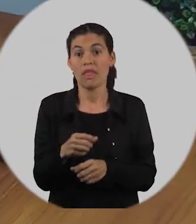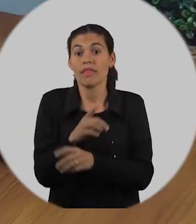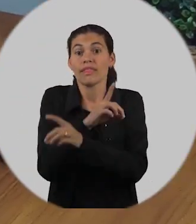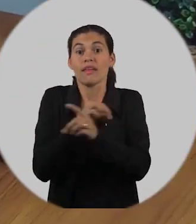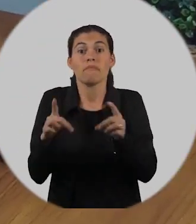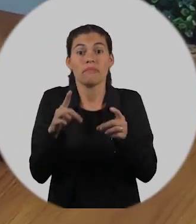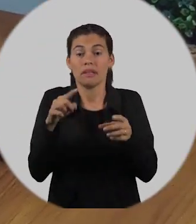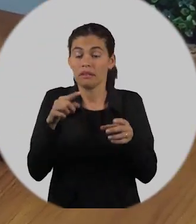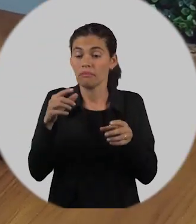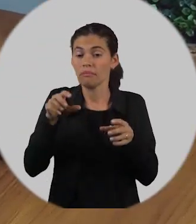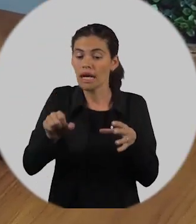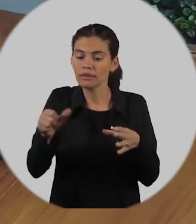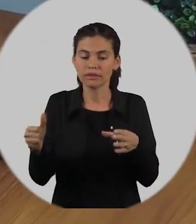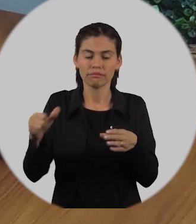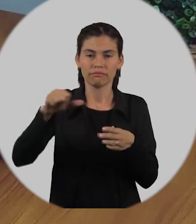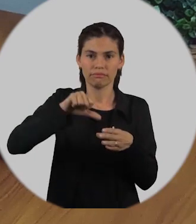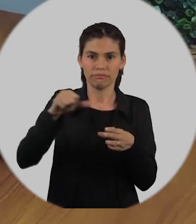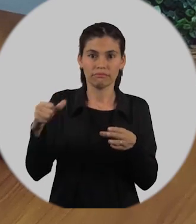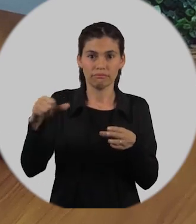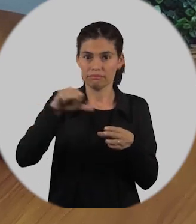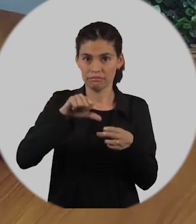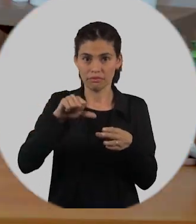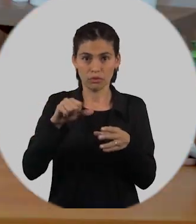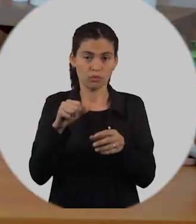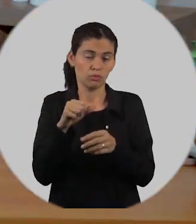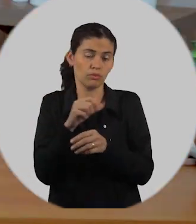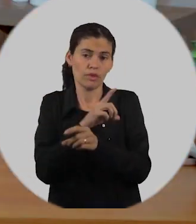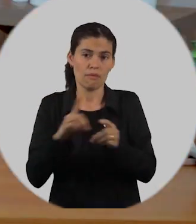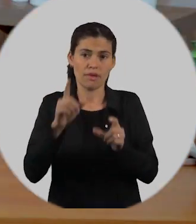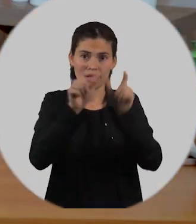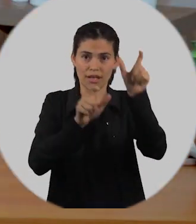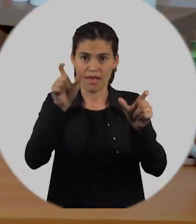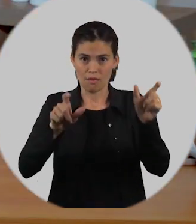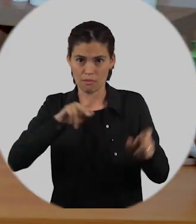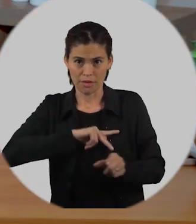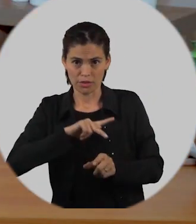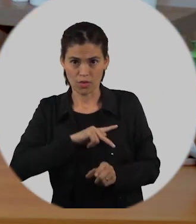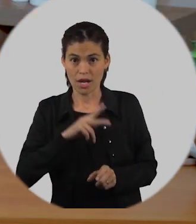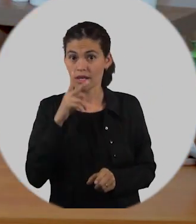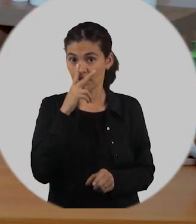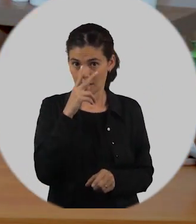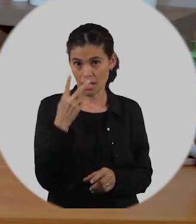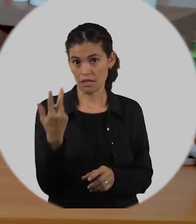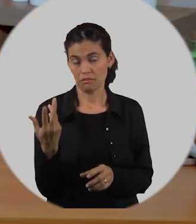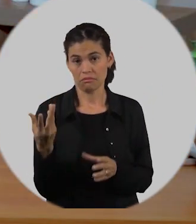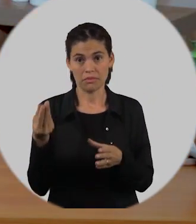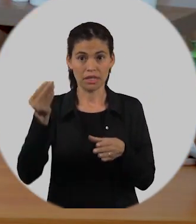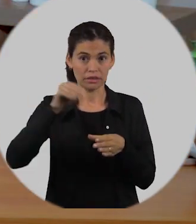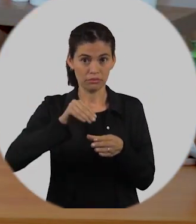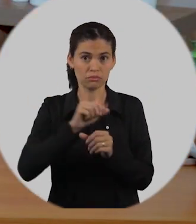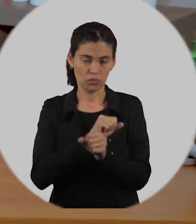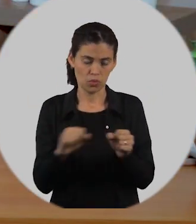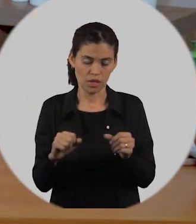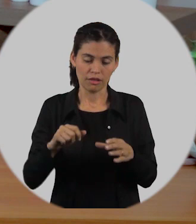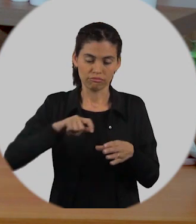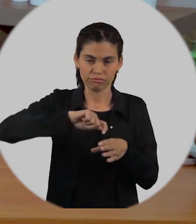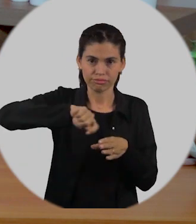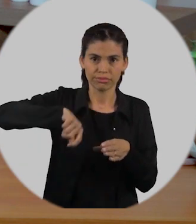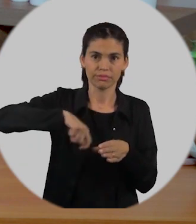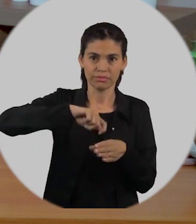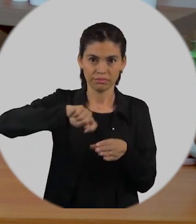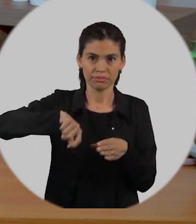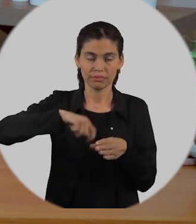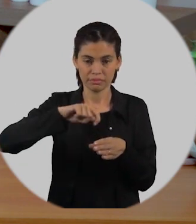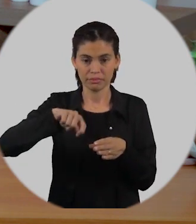y de acuerdo a lo que van necesitando. Eso ya va a cargo de cada persona que vaya preparando.